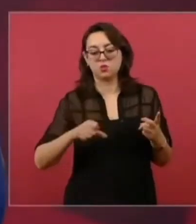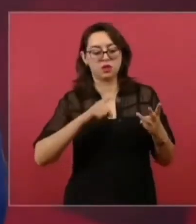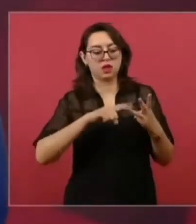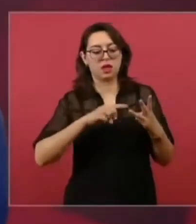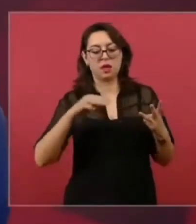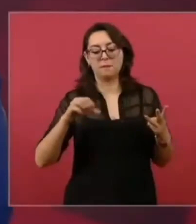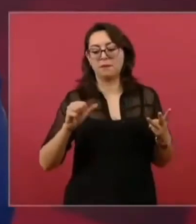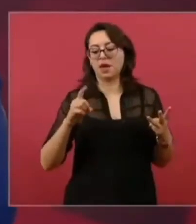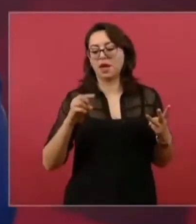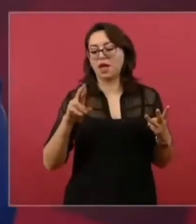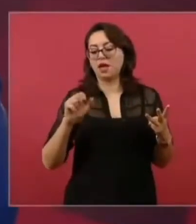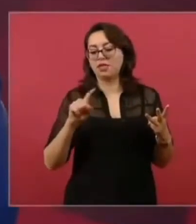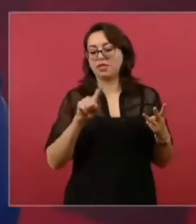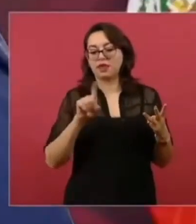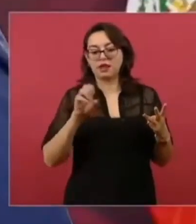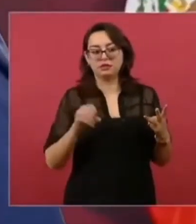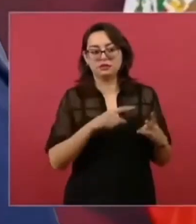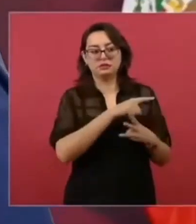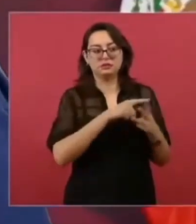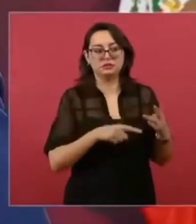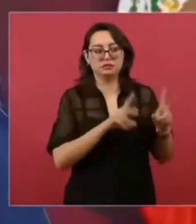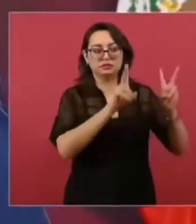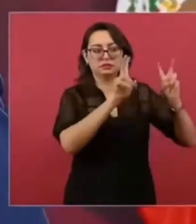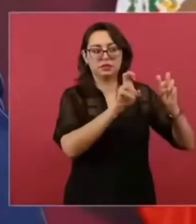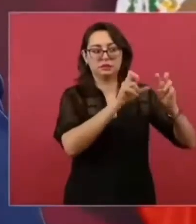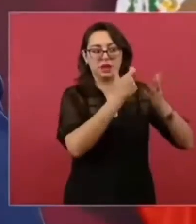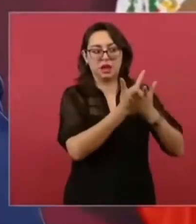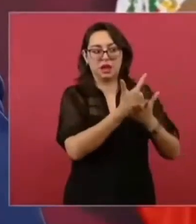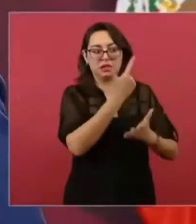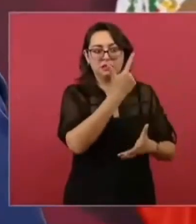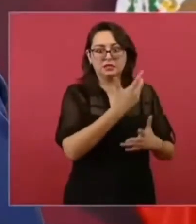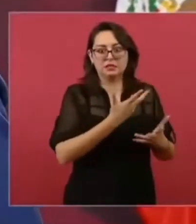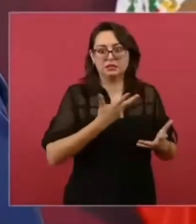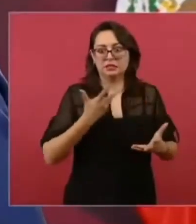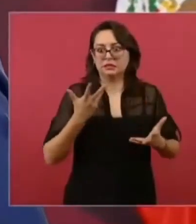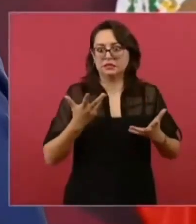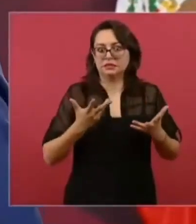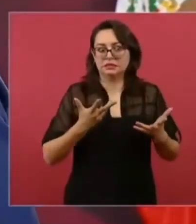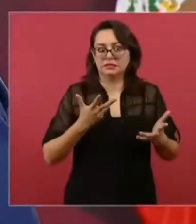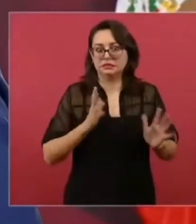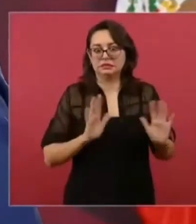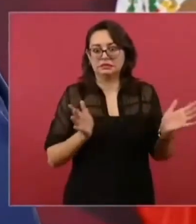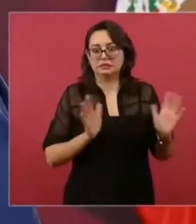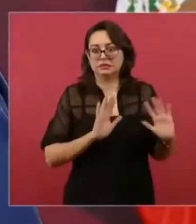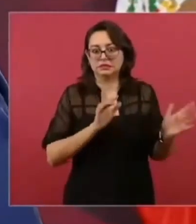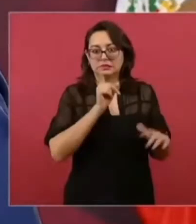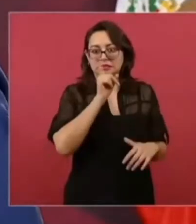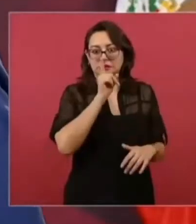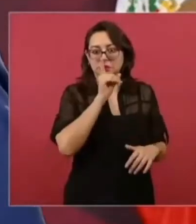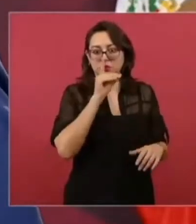entonces, sobre todo en la radio, todos los noticieros